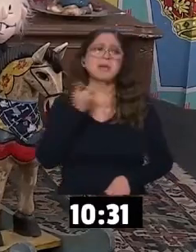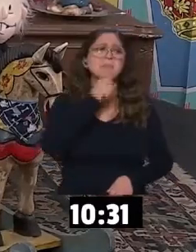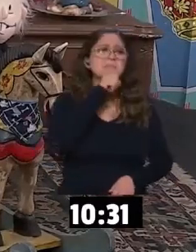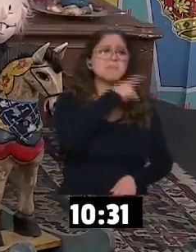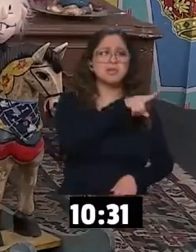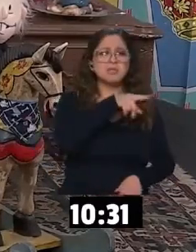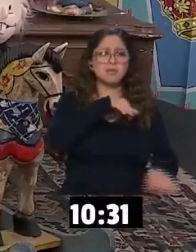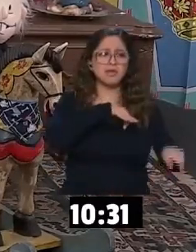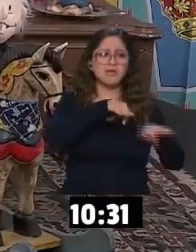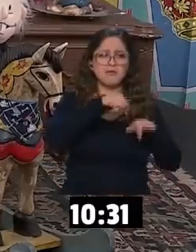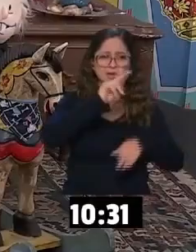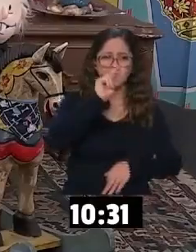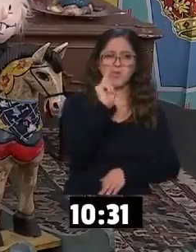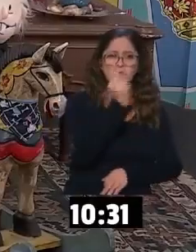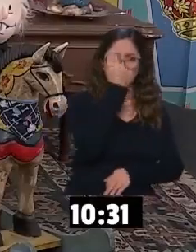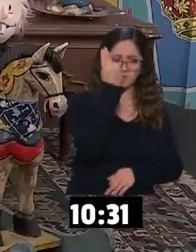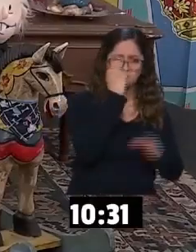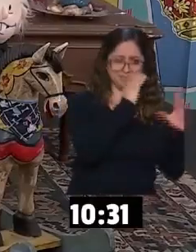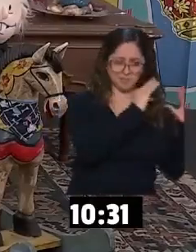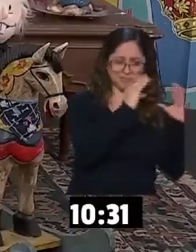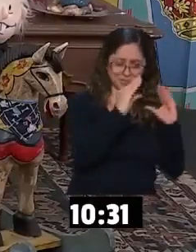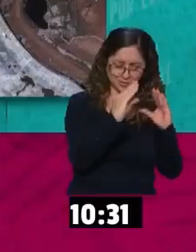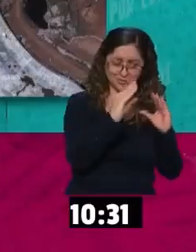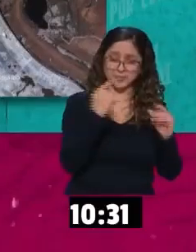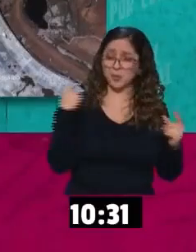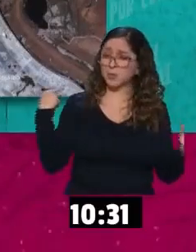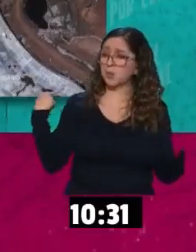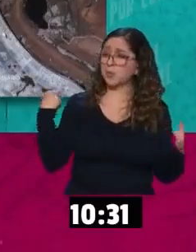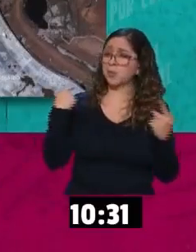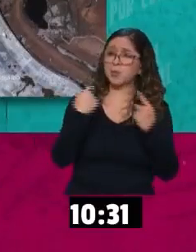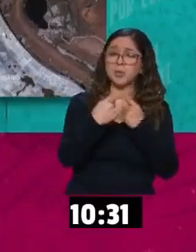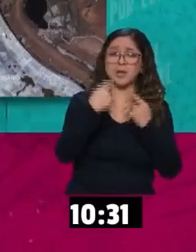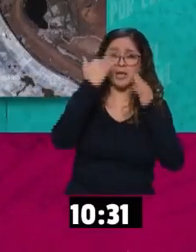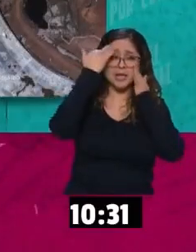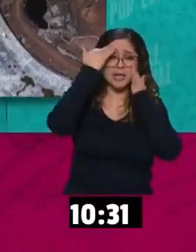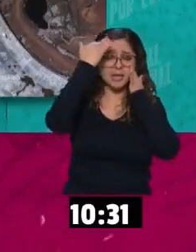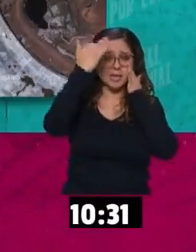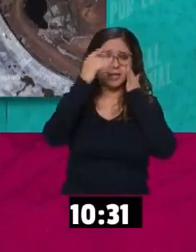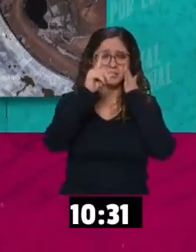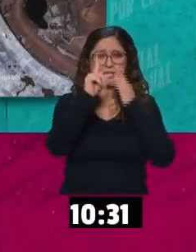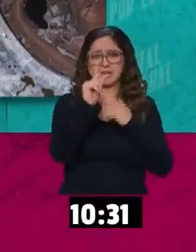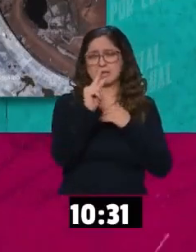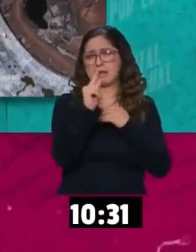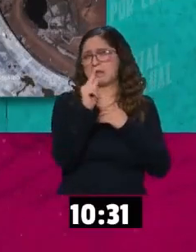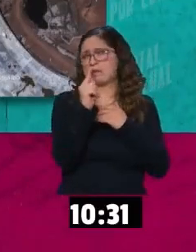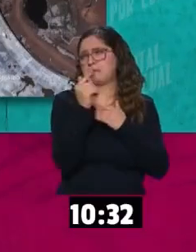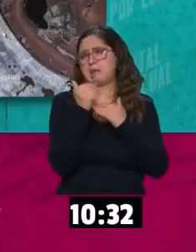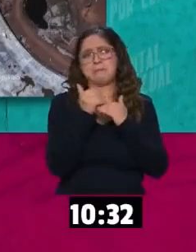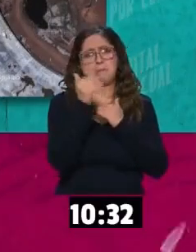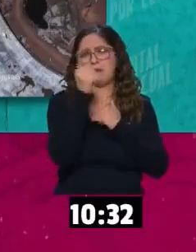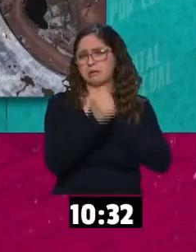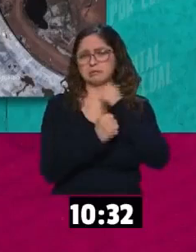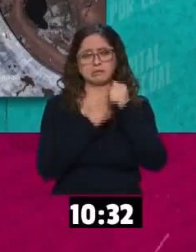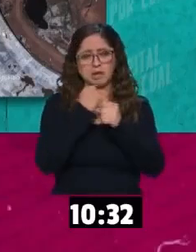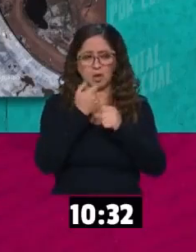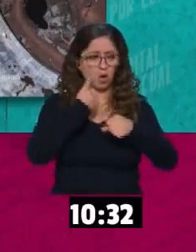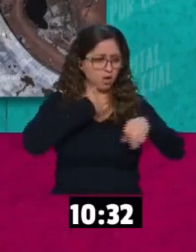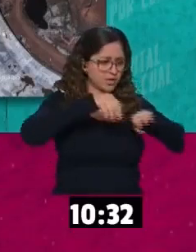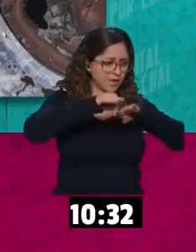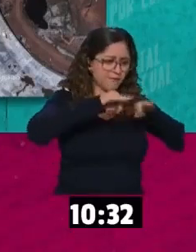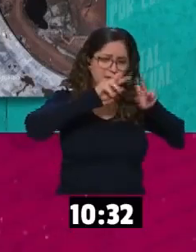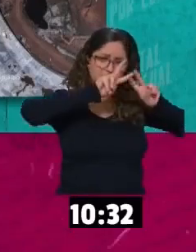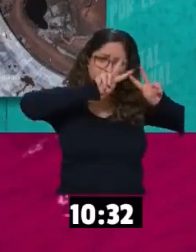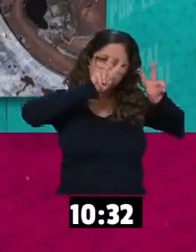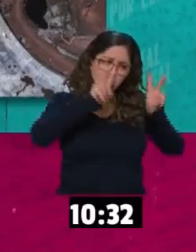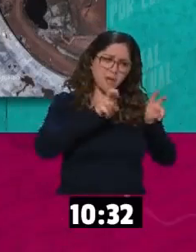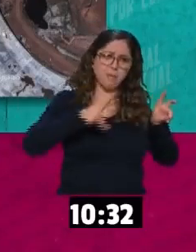Durante 60 y tantos años que he trabajado para el sector privado, para el sector público y para la universidad,